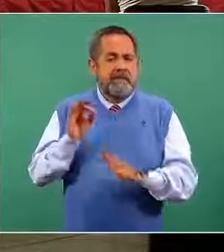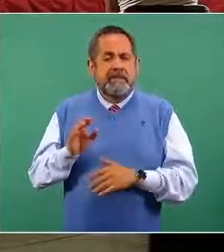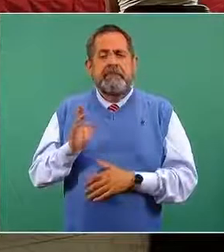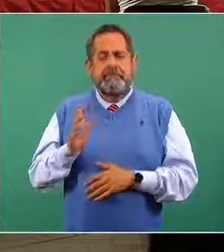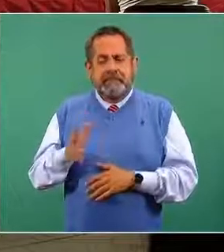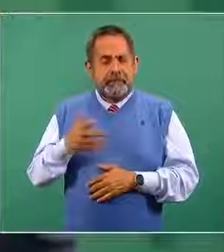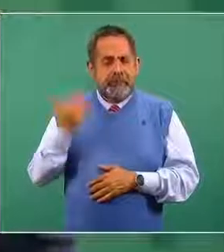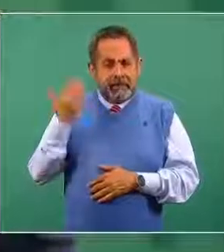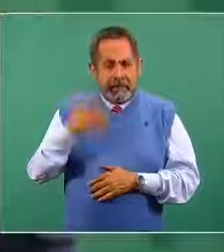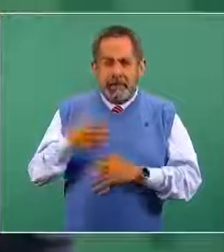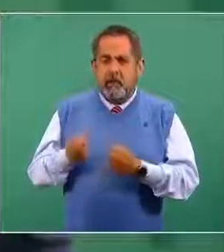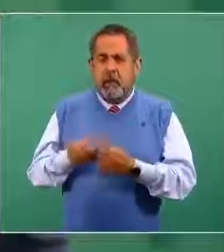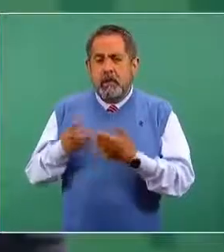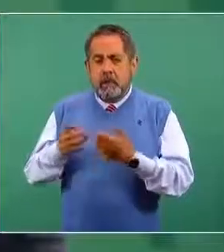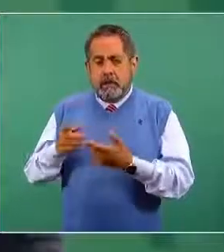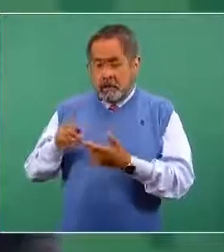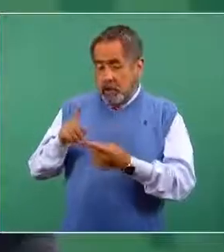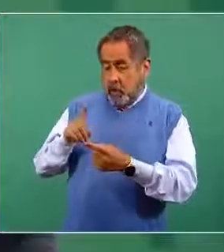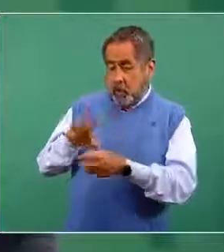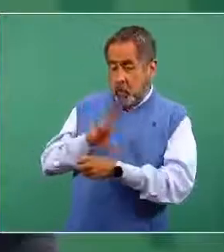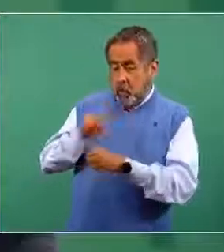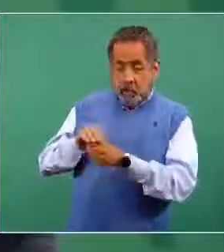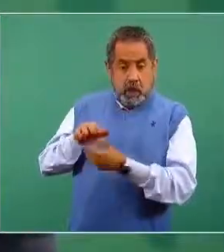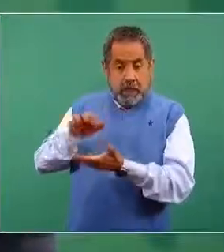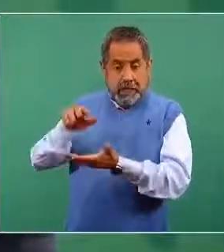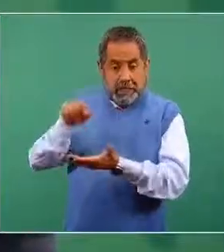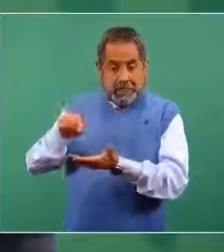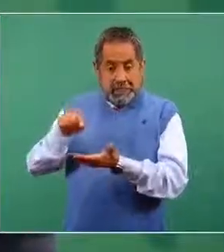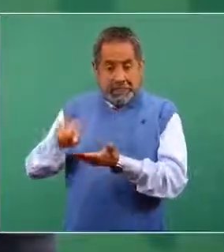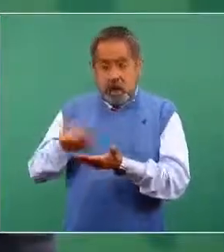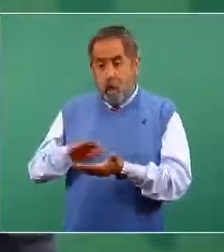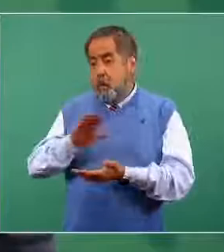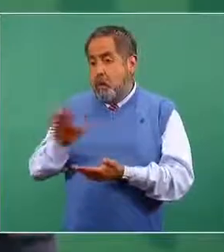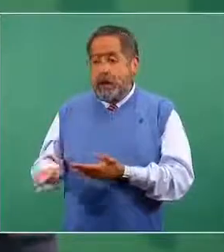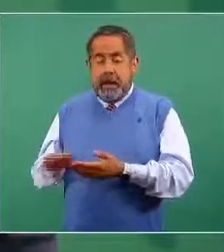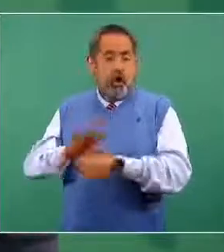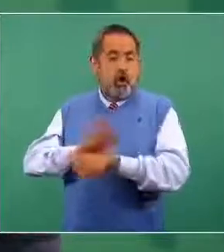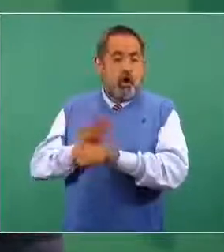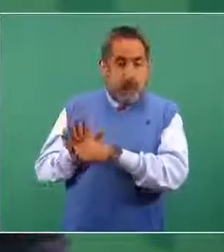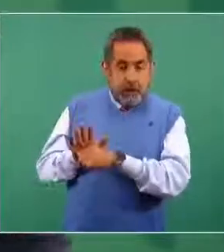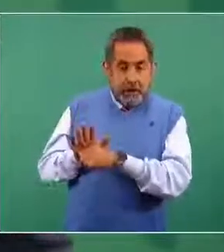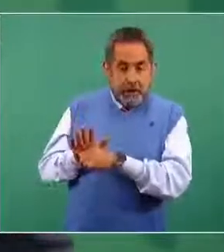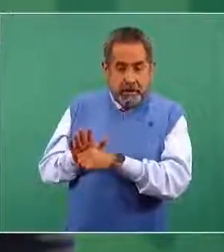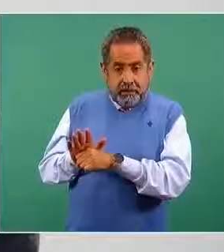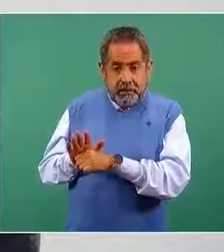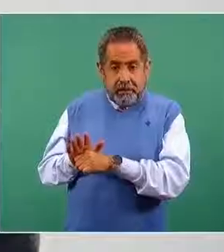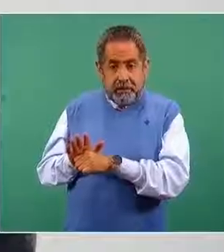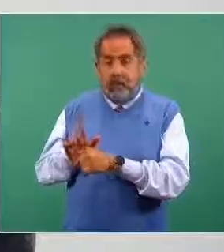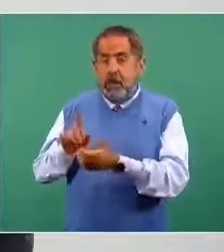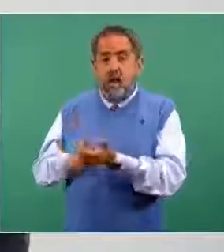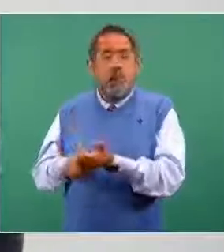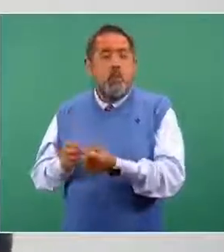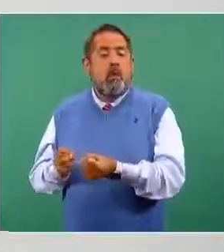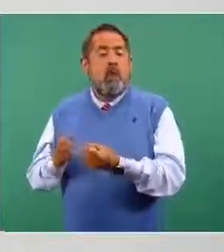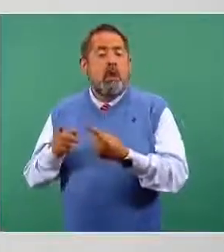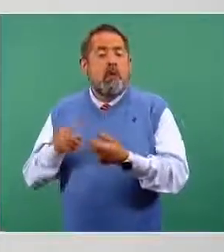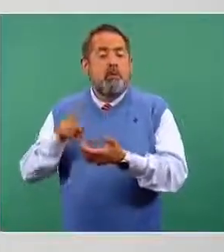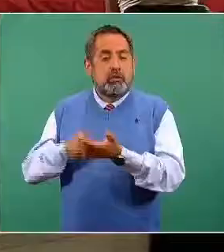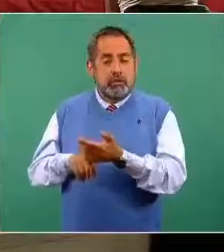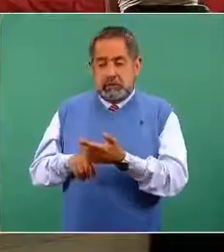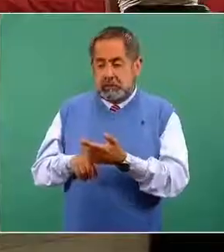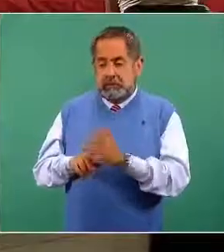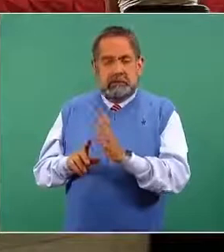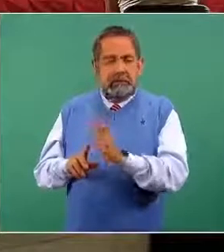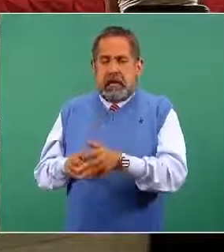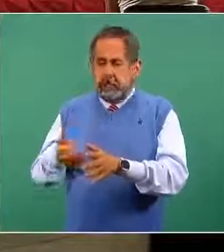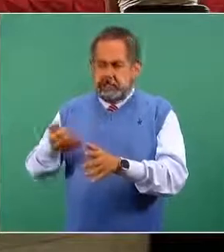identificar quiénes de los que potencialmente fallecieron por COVID de este exceso de mortalidad ya son